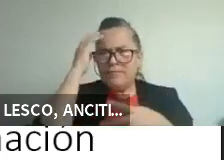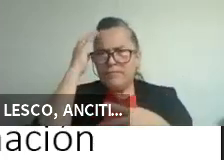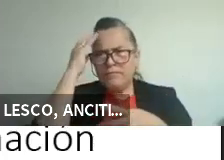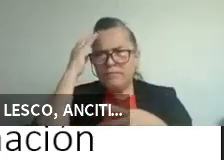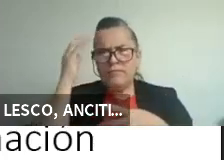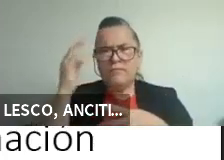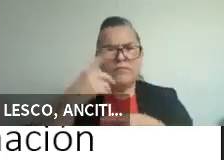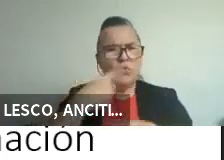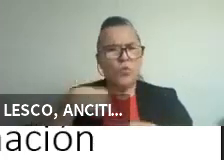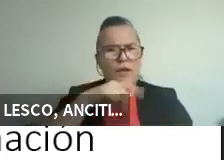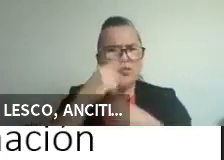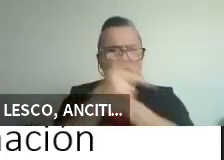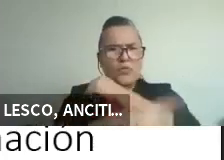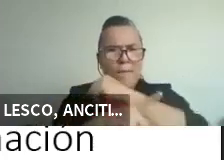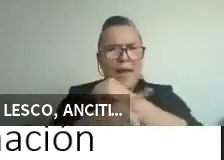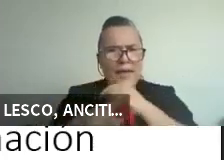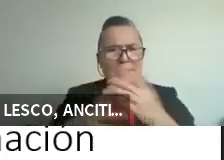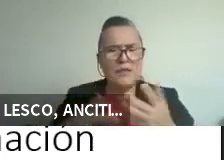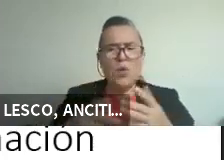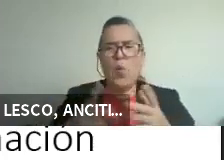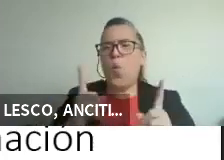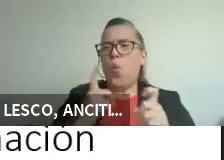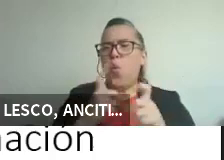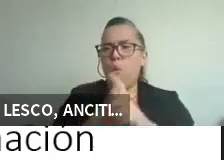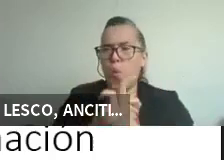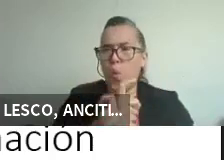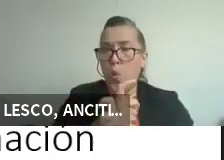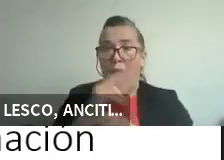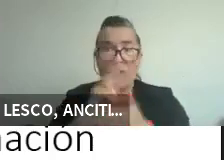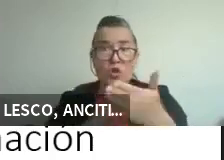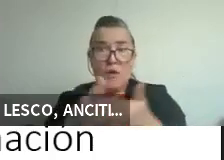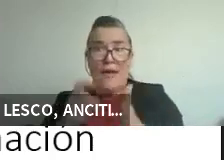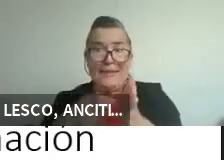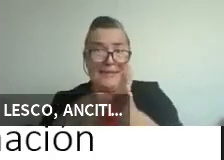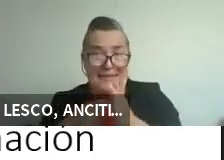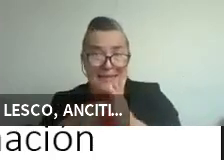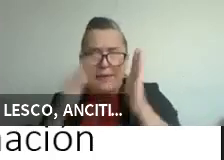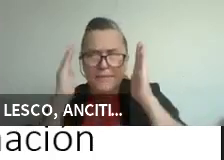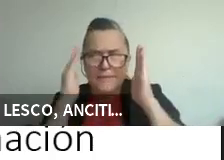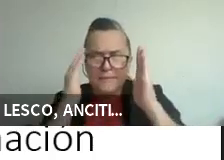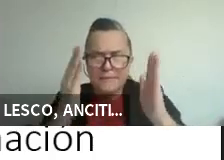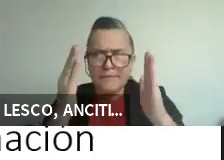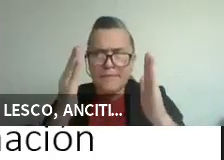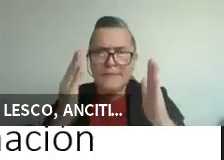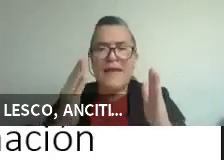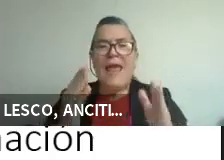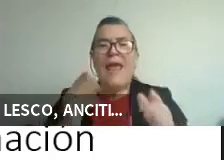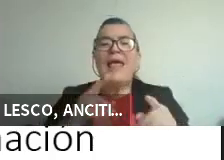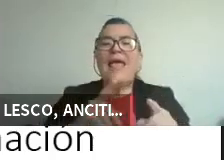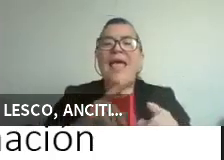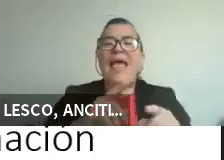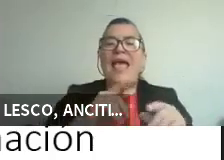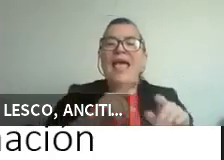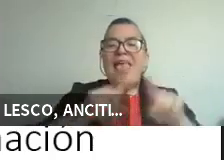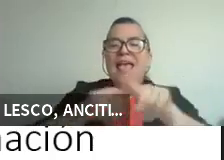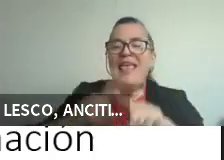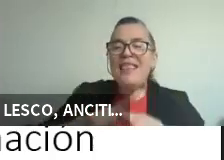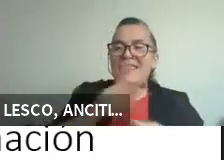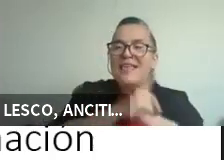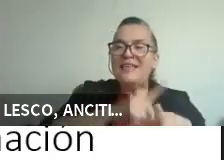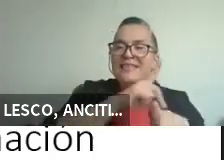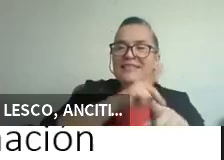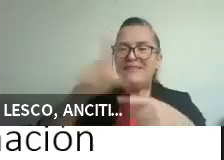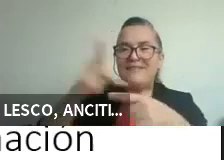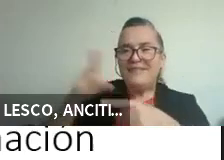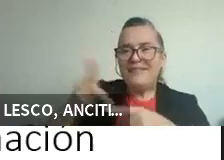que existe exigen a las universidades abordajes inter y transdisciplinarios que se logran mediante la integración de colectivos